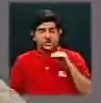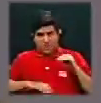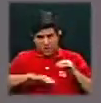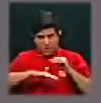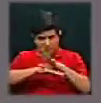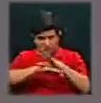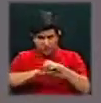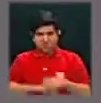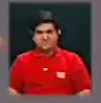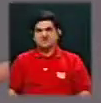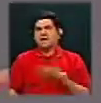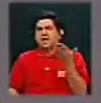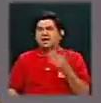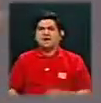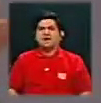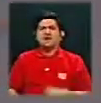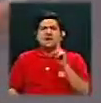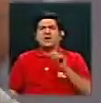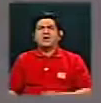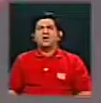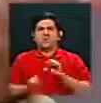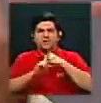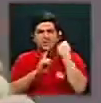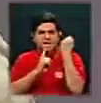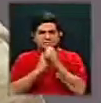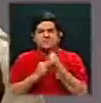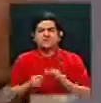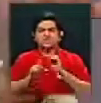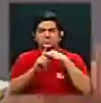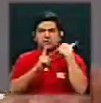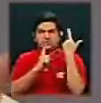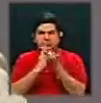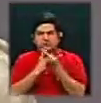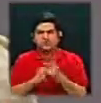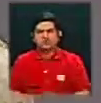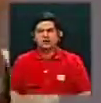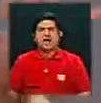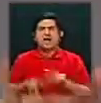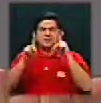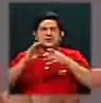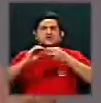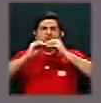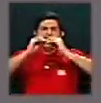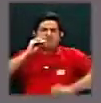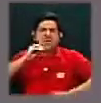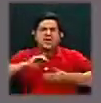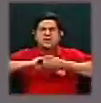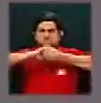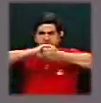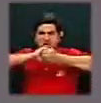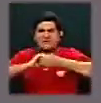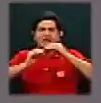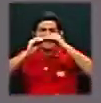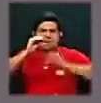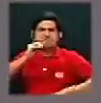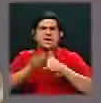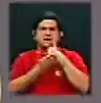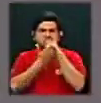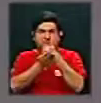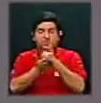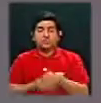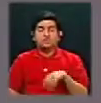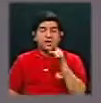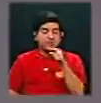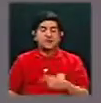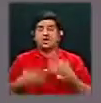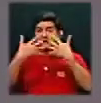repercusiones en términos de un tejido social que se va desmembrando, la gente se vuelve menos solidaria, menos colaboradora, y eso ni siquiera a las